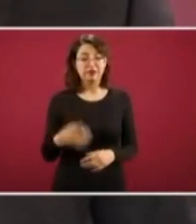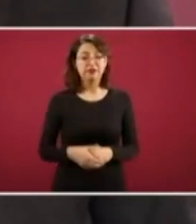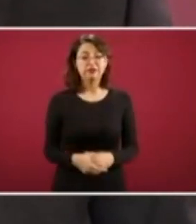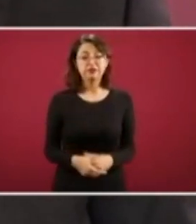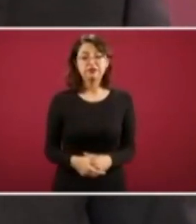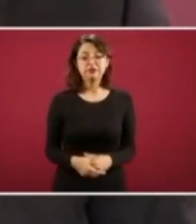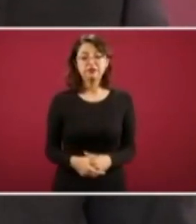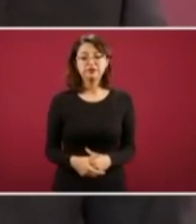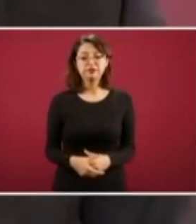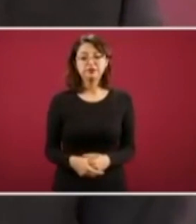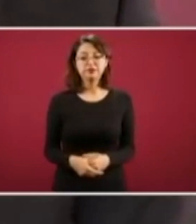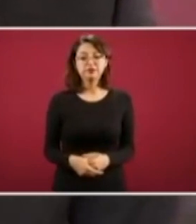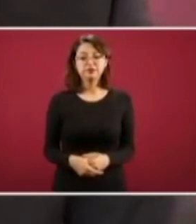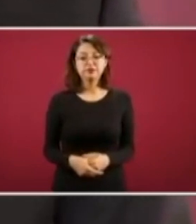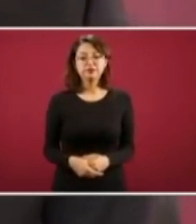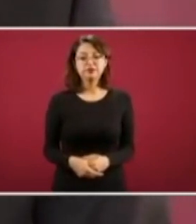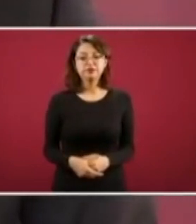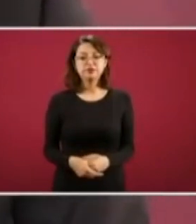ha